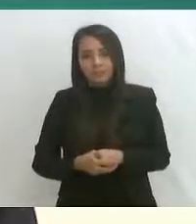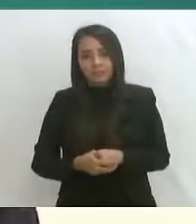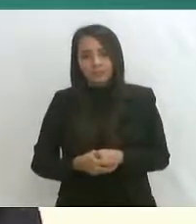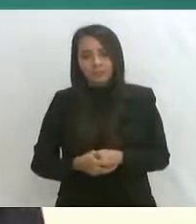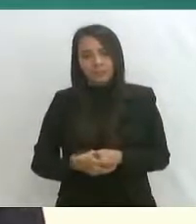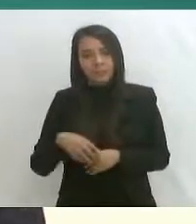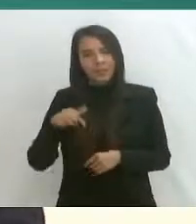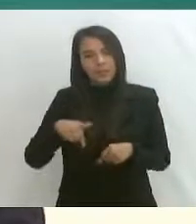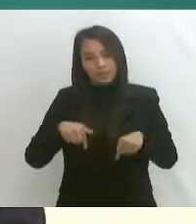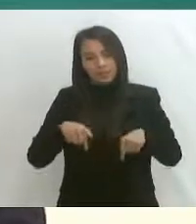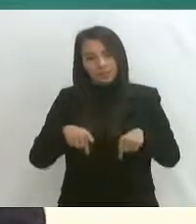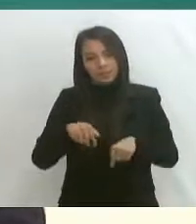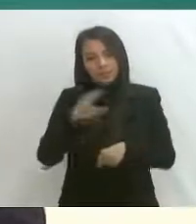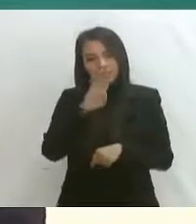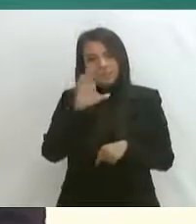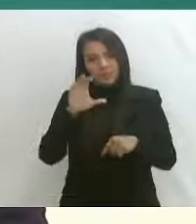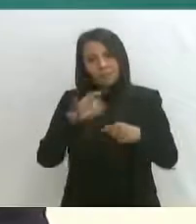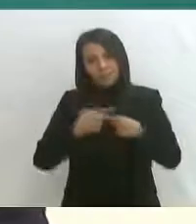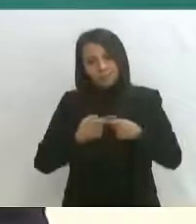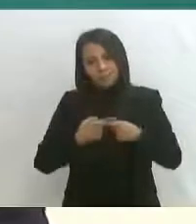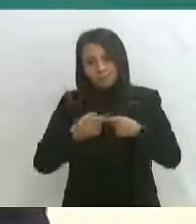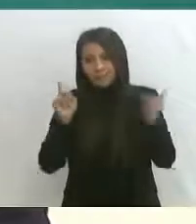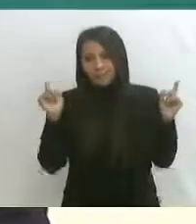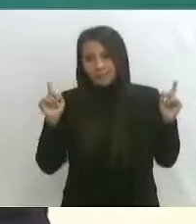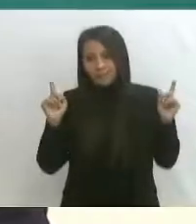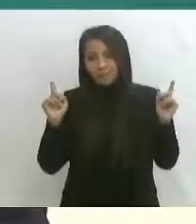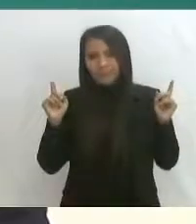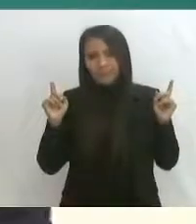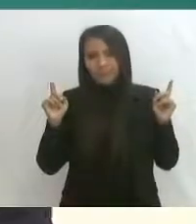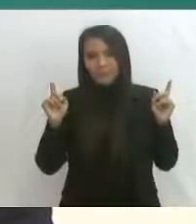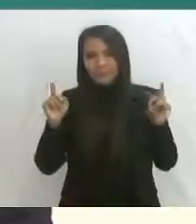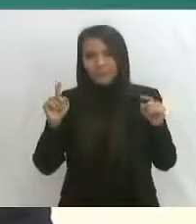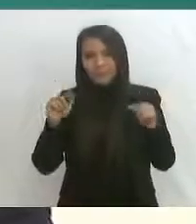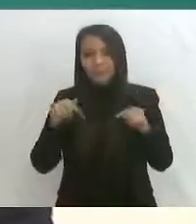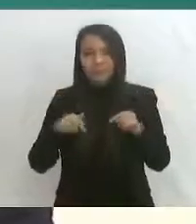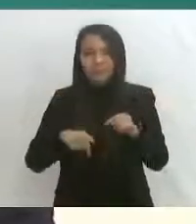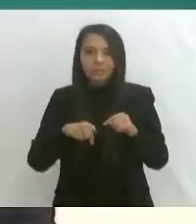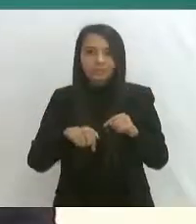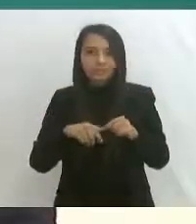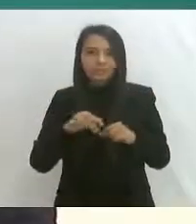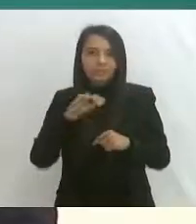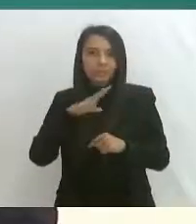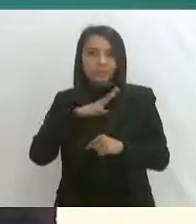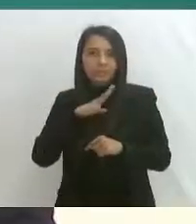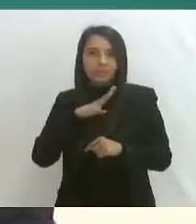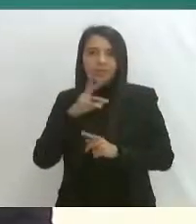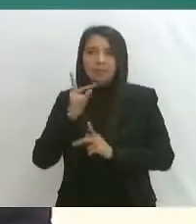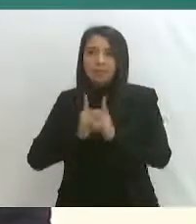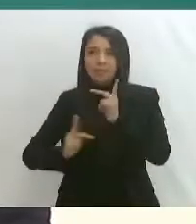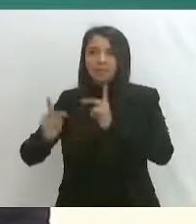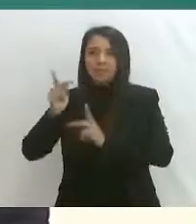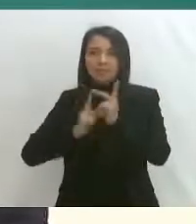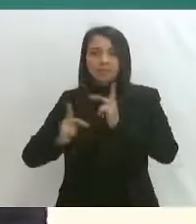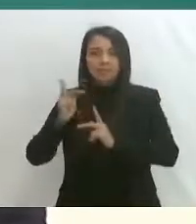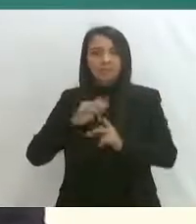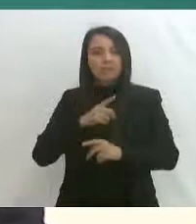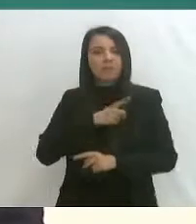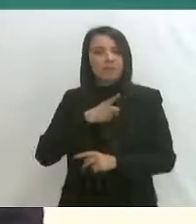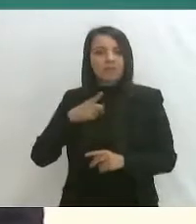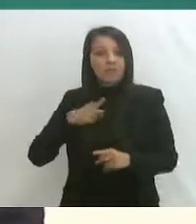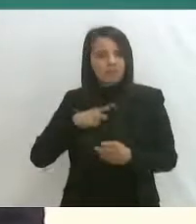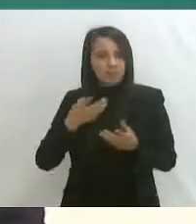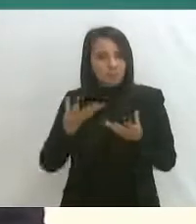es distinto, porque aquí se heredó una deuda muy grande,